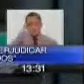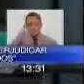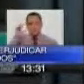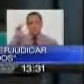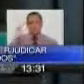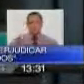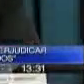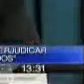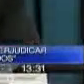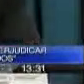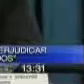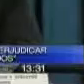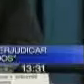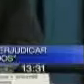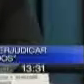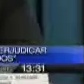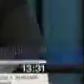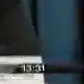de Huántar.